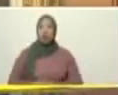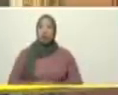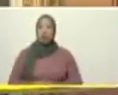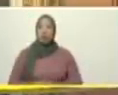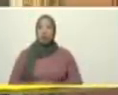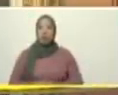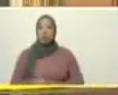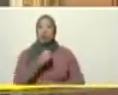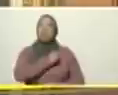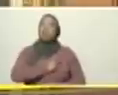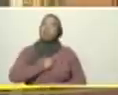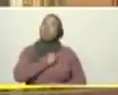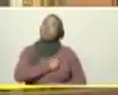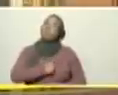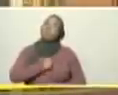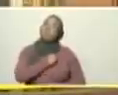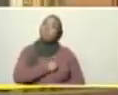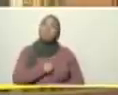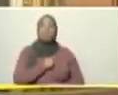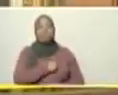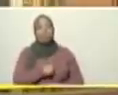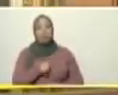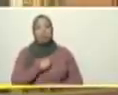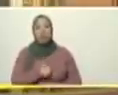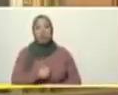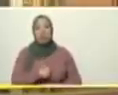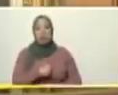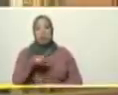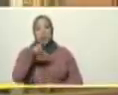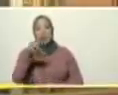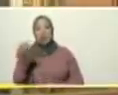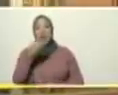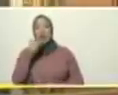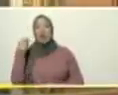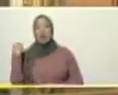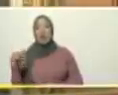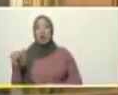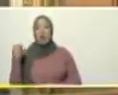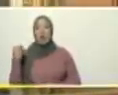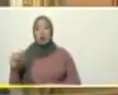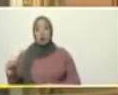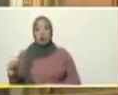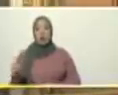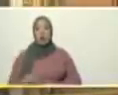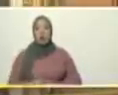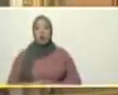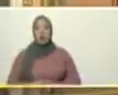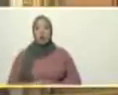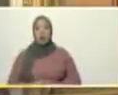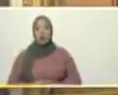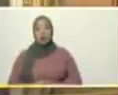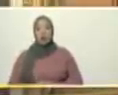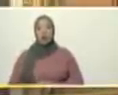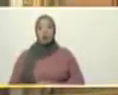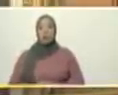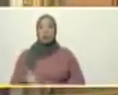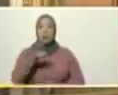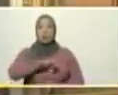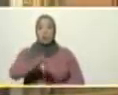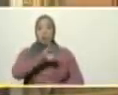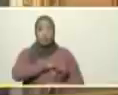Lamentando mucho los más de 300 jóvenes que perdieron sus ojos en el estallido